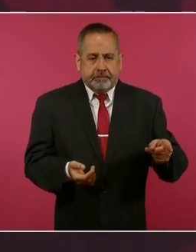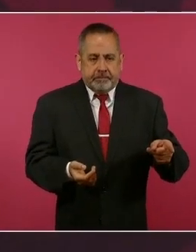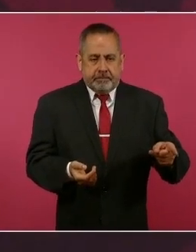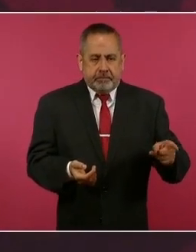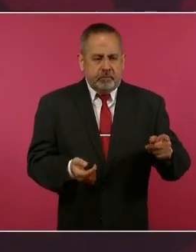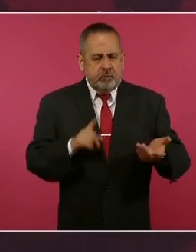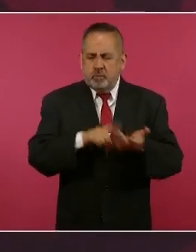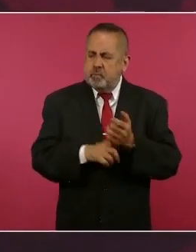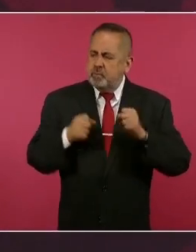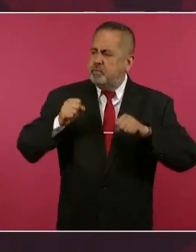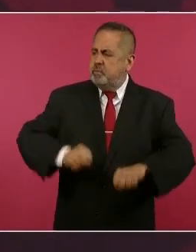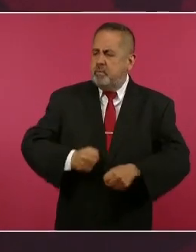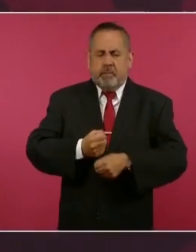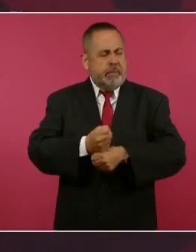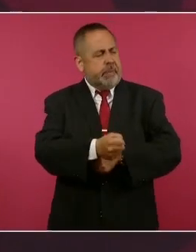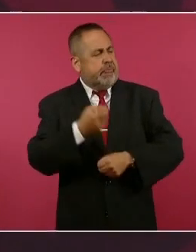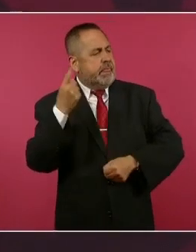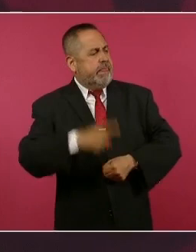el autoritarismo.